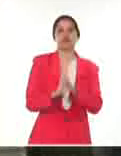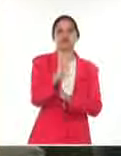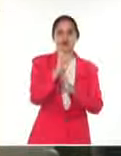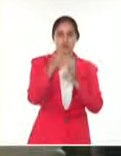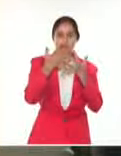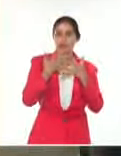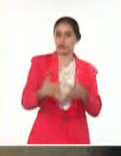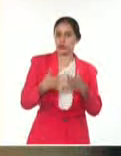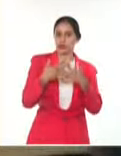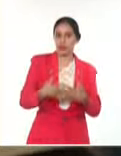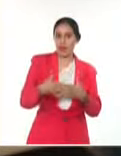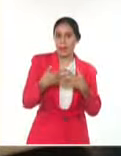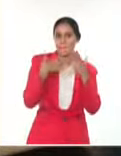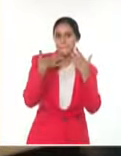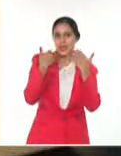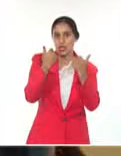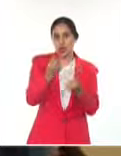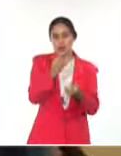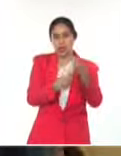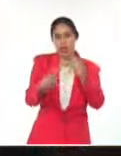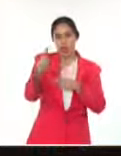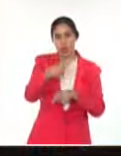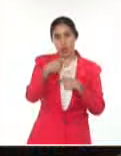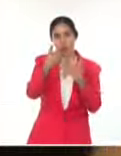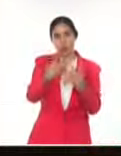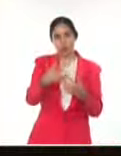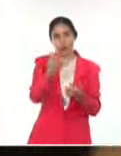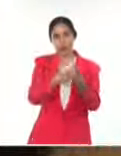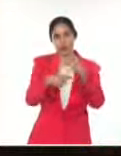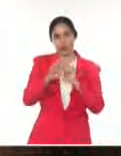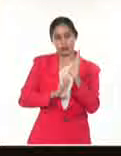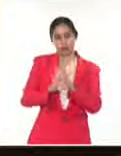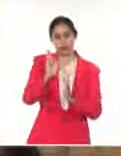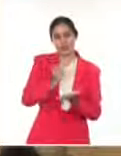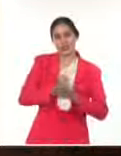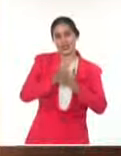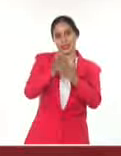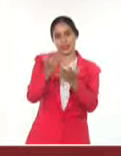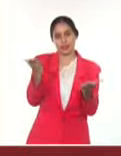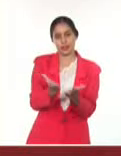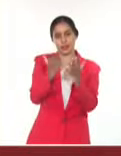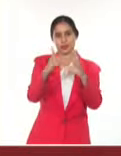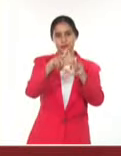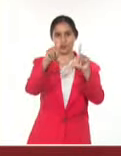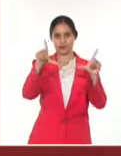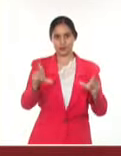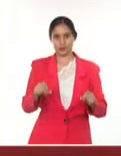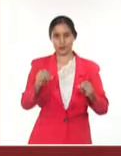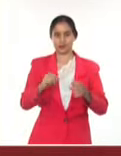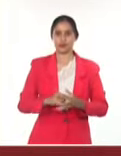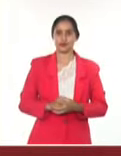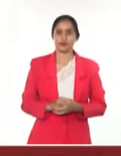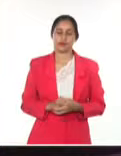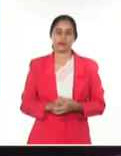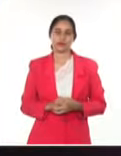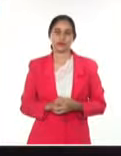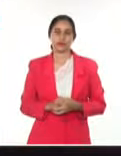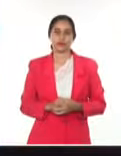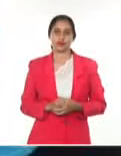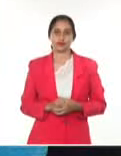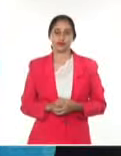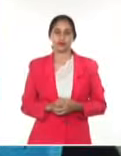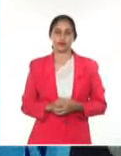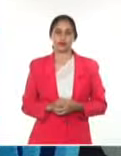cada vez más la gestión industrial para contribuir al desarrollo del país.